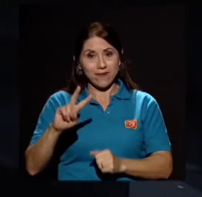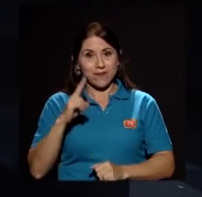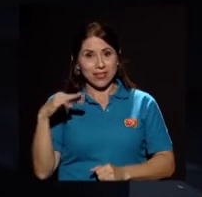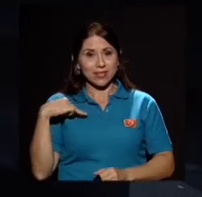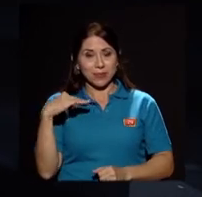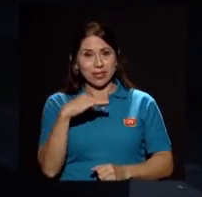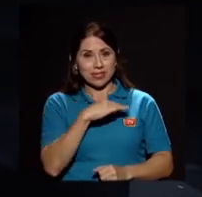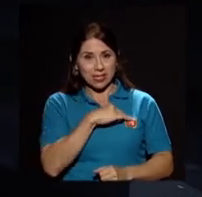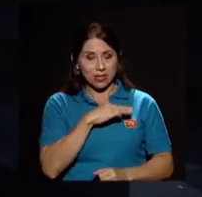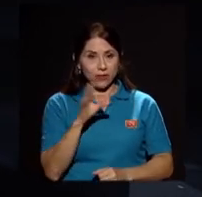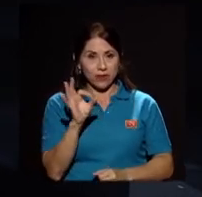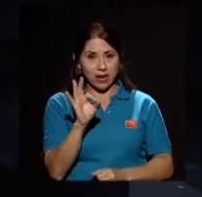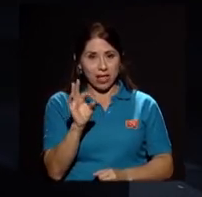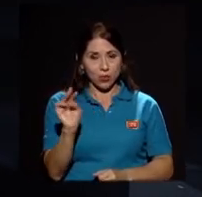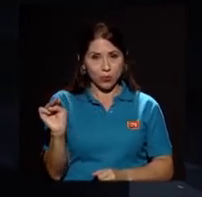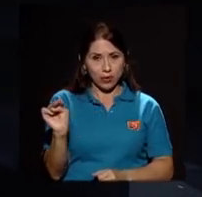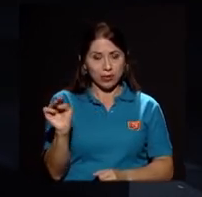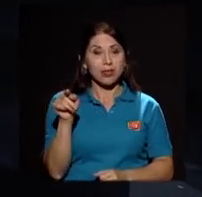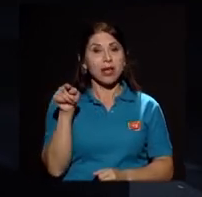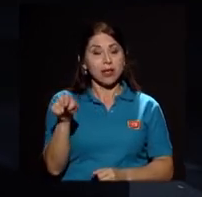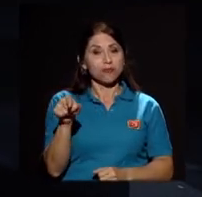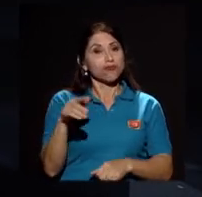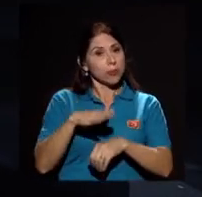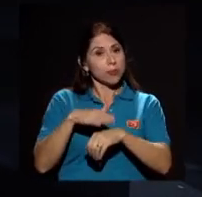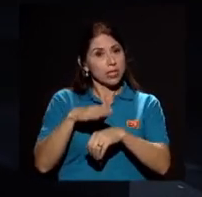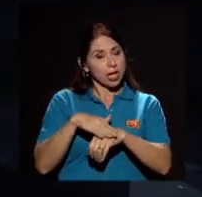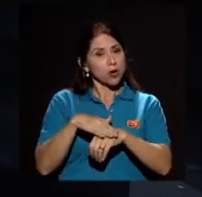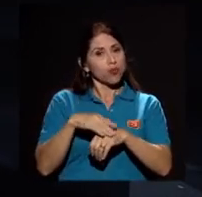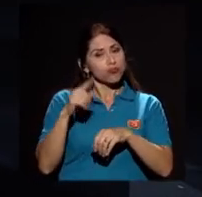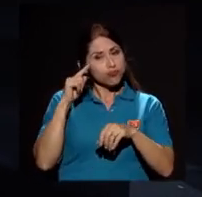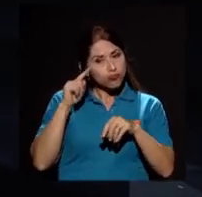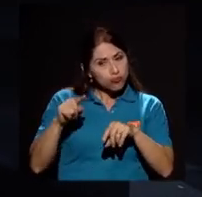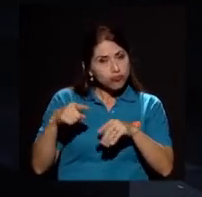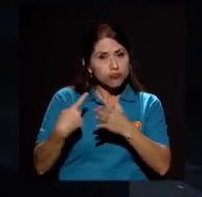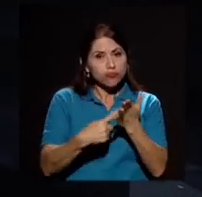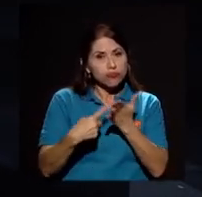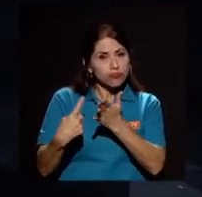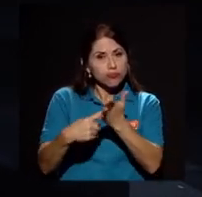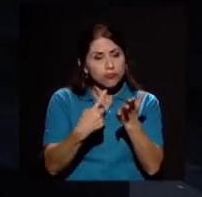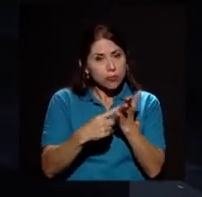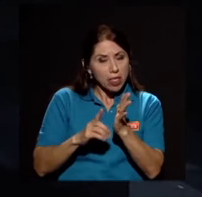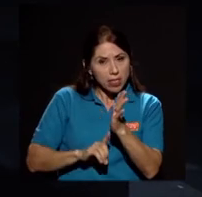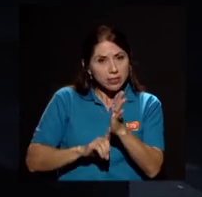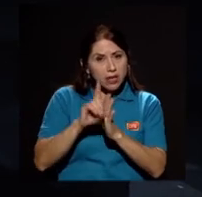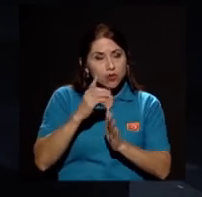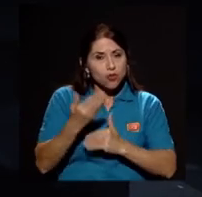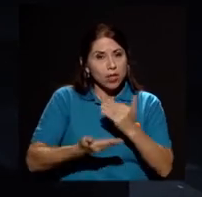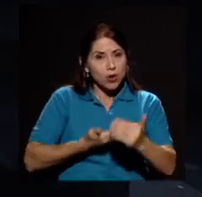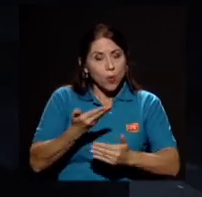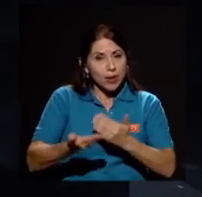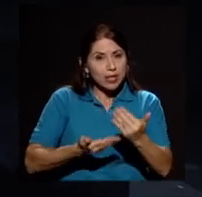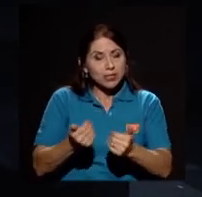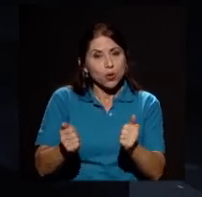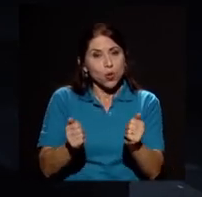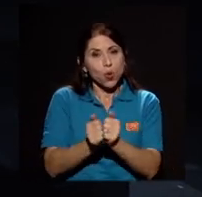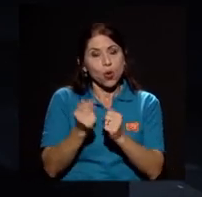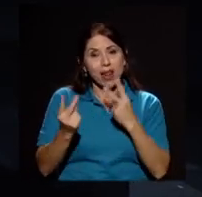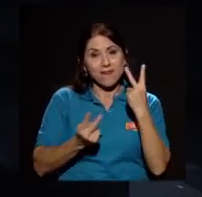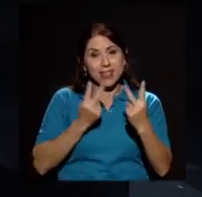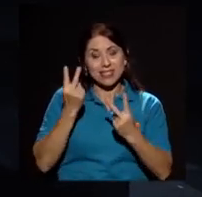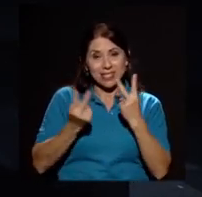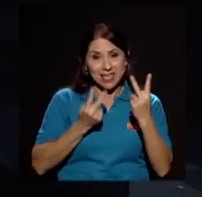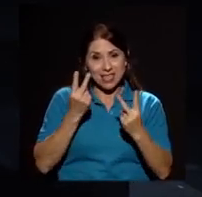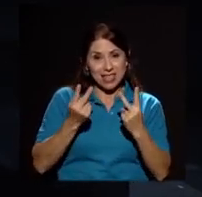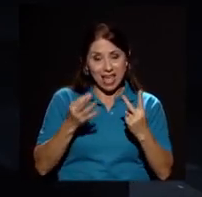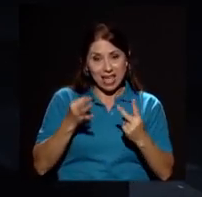permitieron de consideración al desarrollo de cooperación con la la visita el año